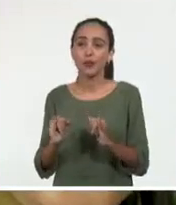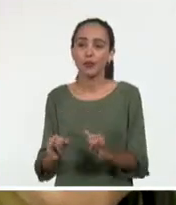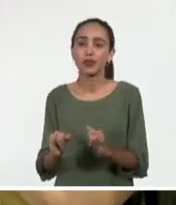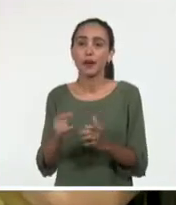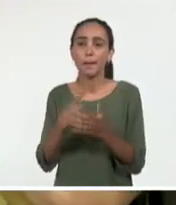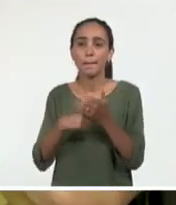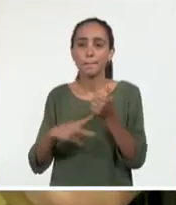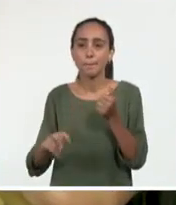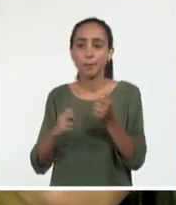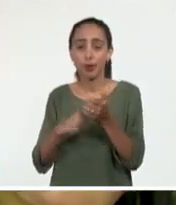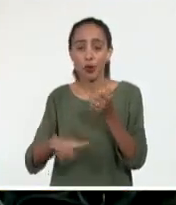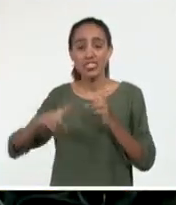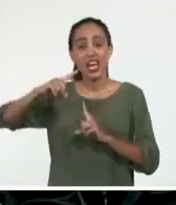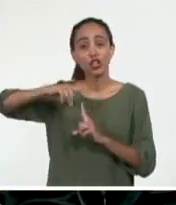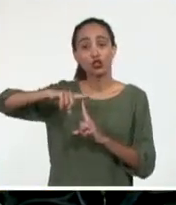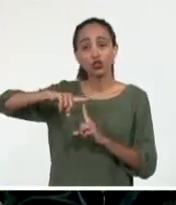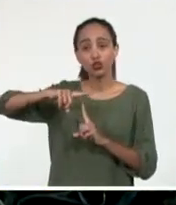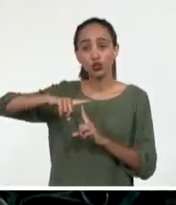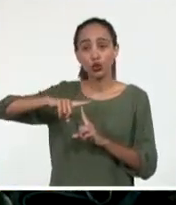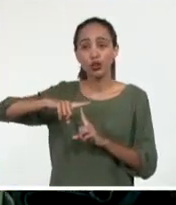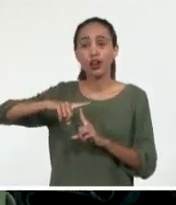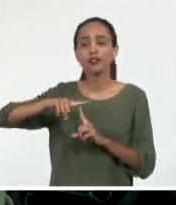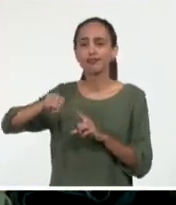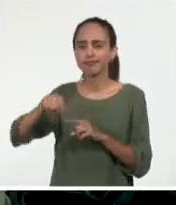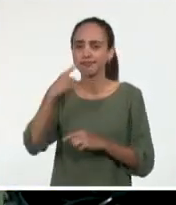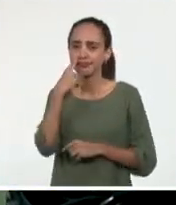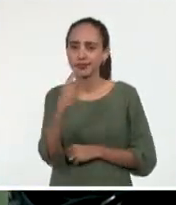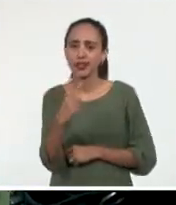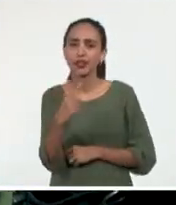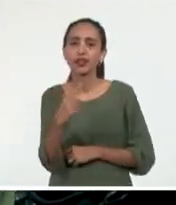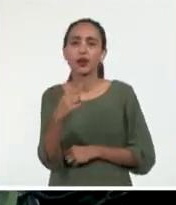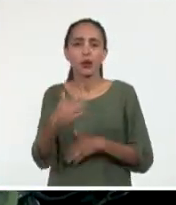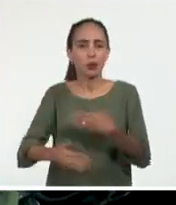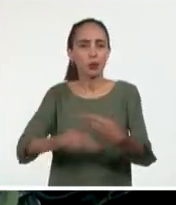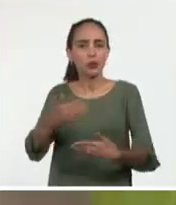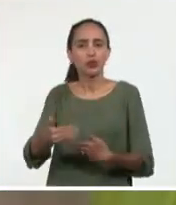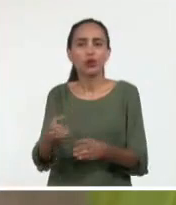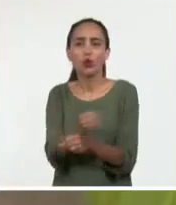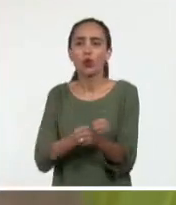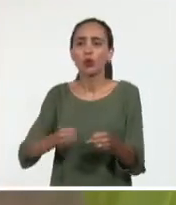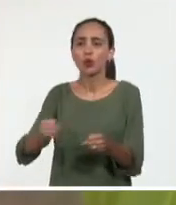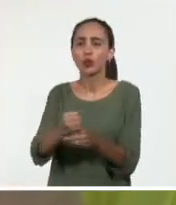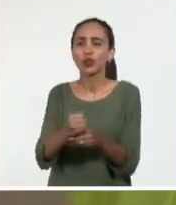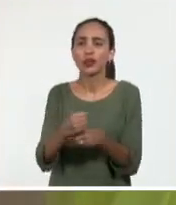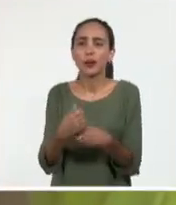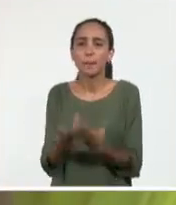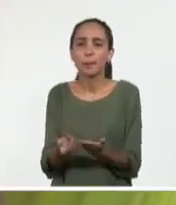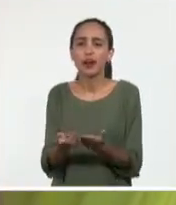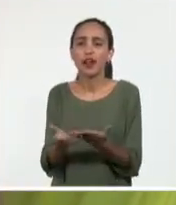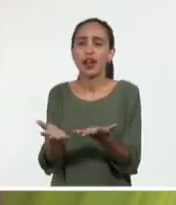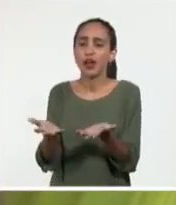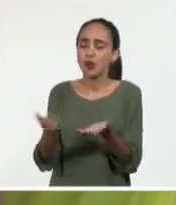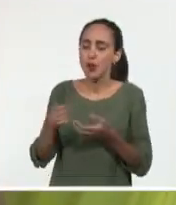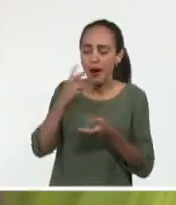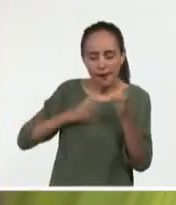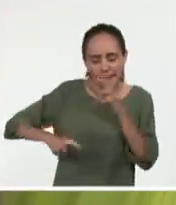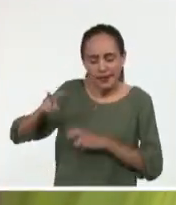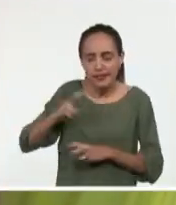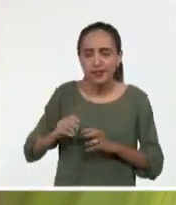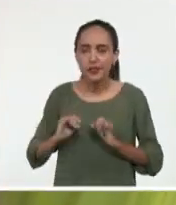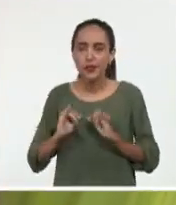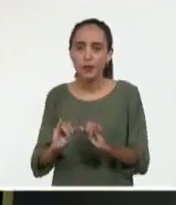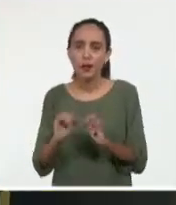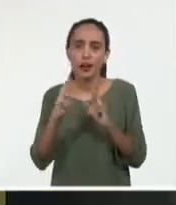la provincia de Las Tunas pusieron en práctica los procedimientos a utilizar para recepcionar, revisar y emitir